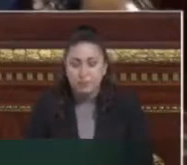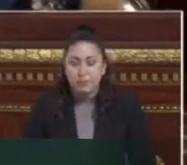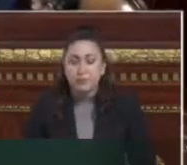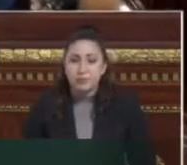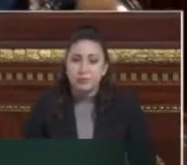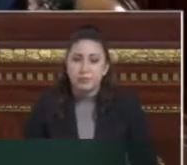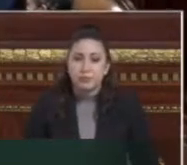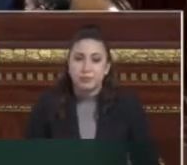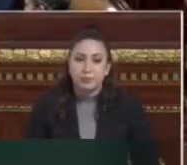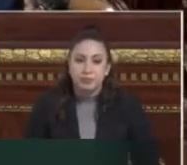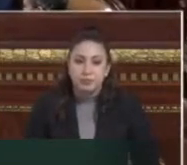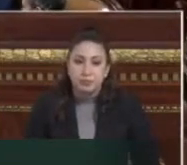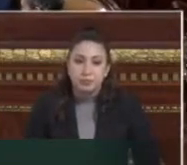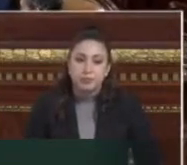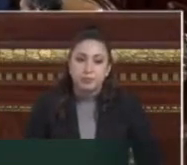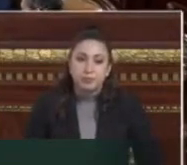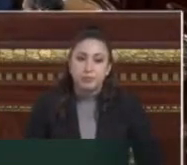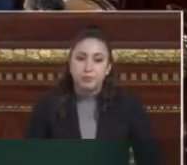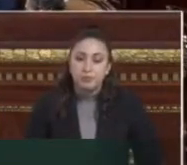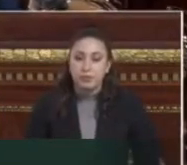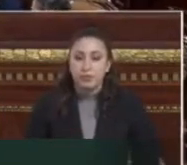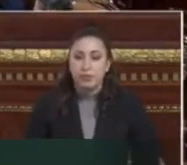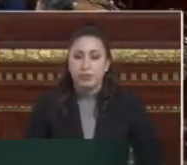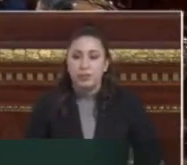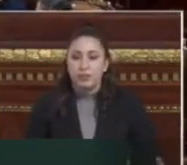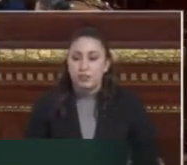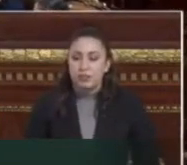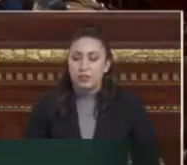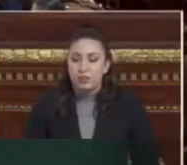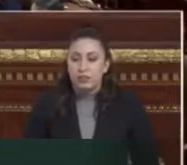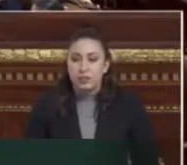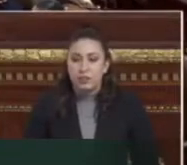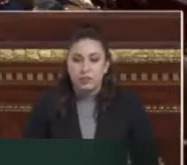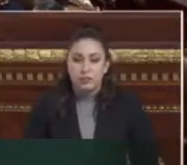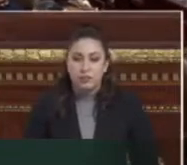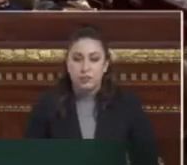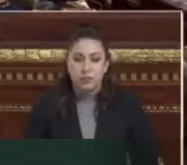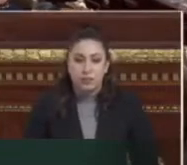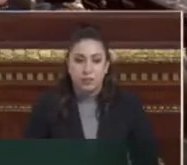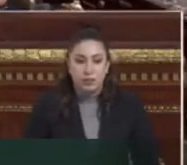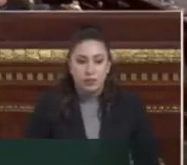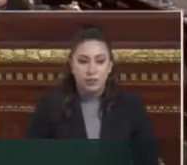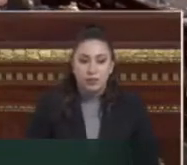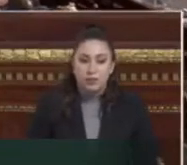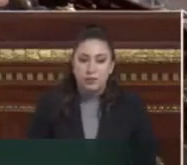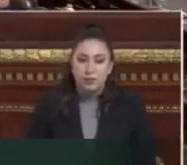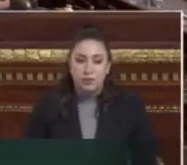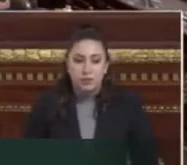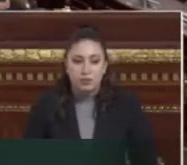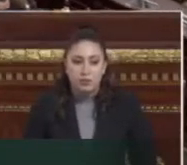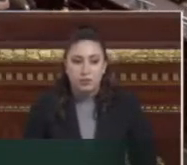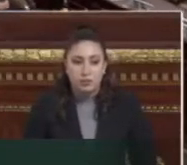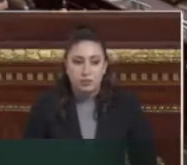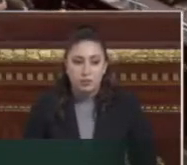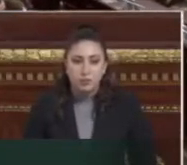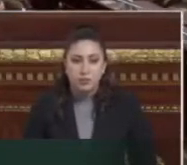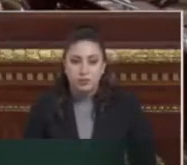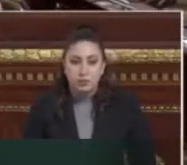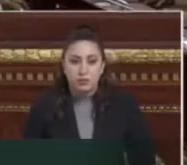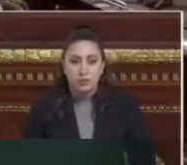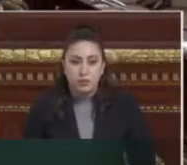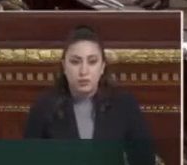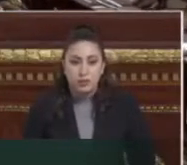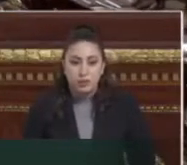servicios turísticos el contar con un programa que garantice la accesibilidad en sus instalaciones y servicios, haciéndose acreedores a multas de